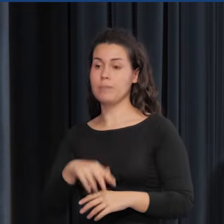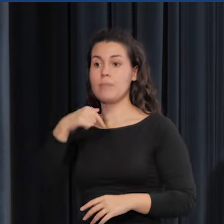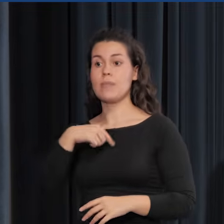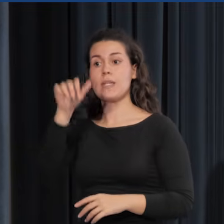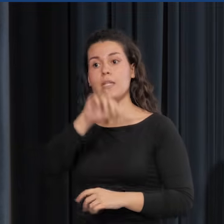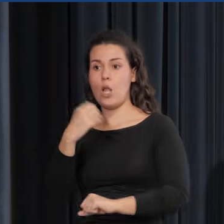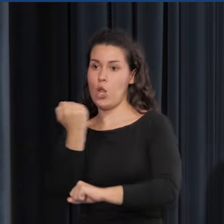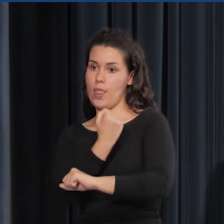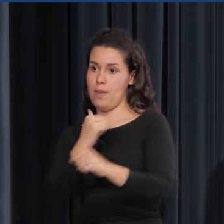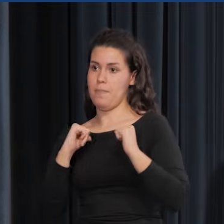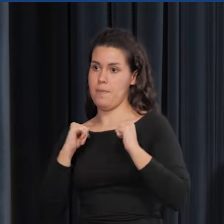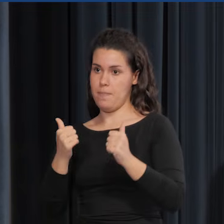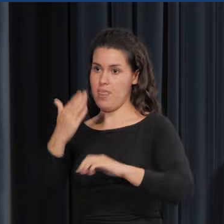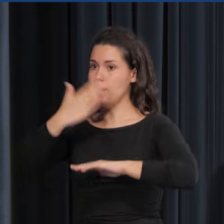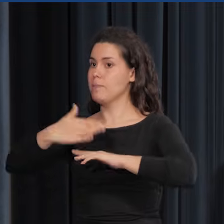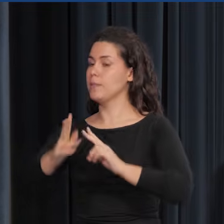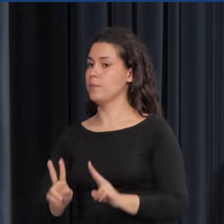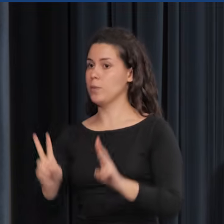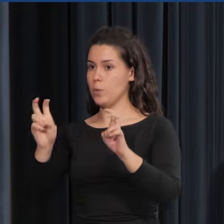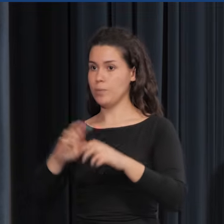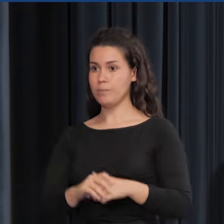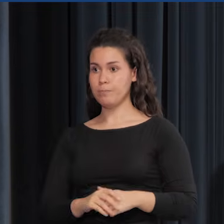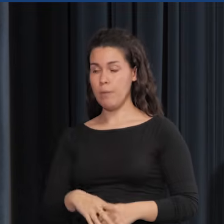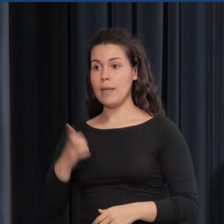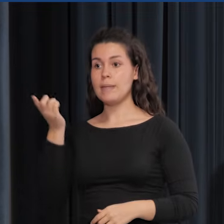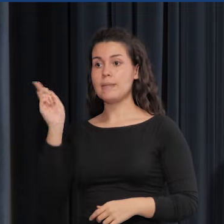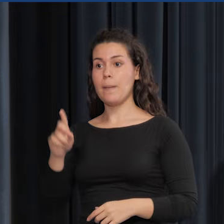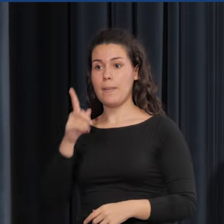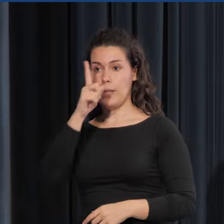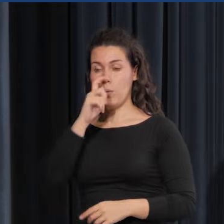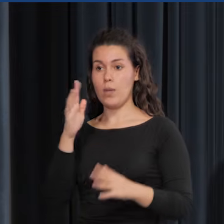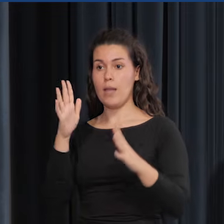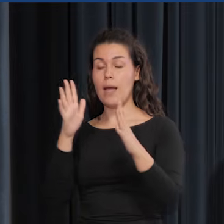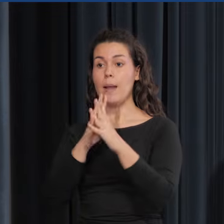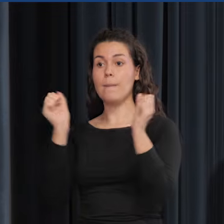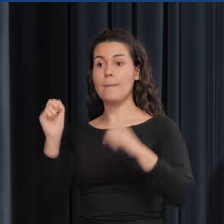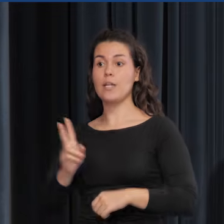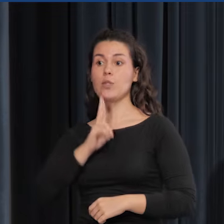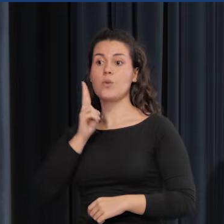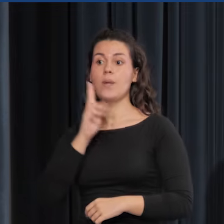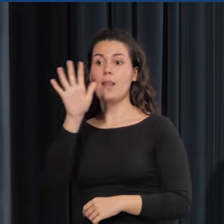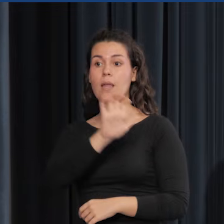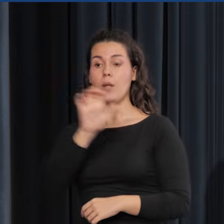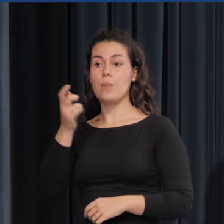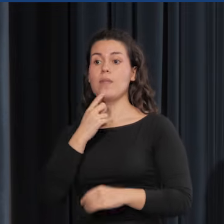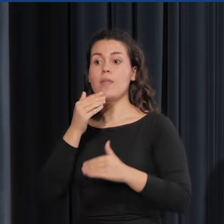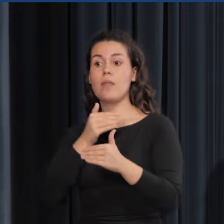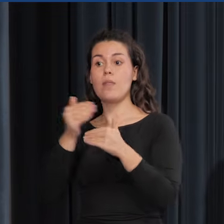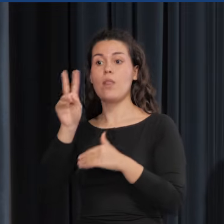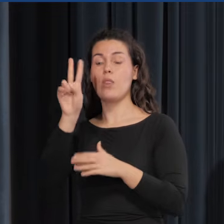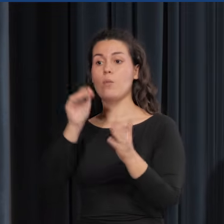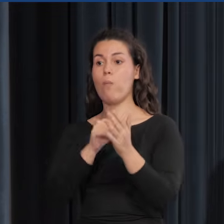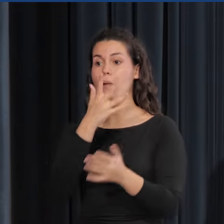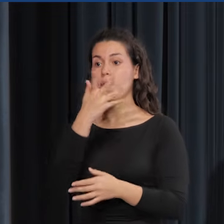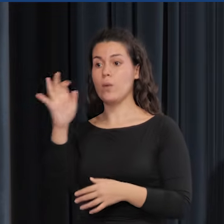Y hay que recordar que el Pacto Verde Europeo lo que establece es que para el 2050 debemos alcanzar una